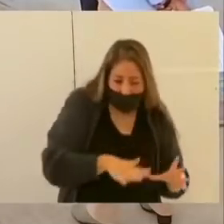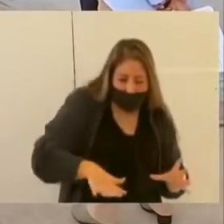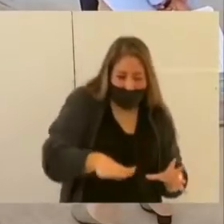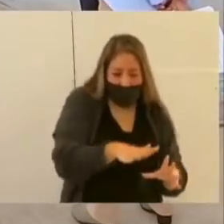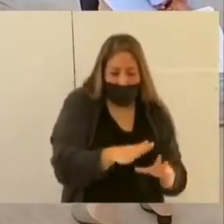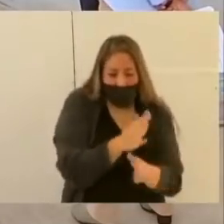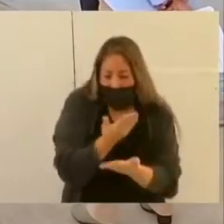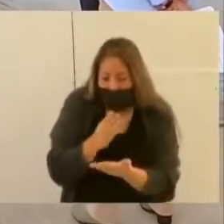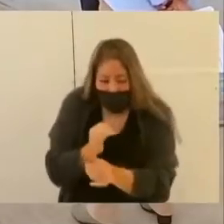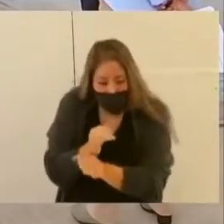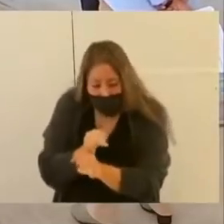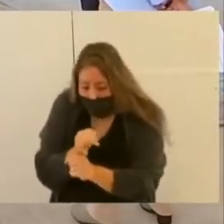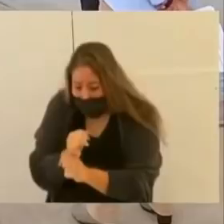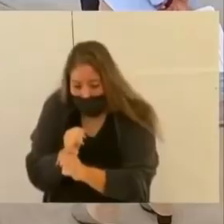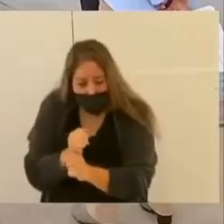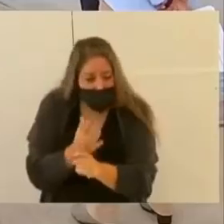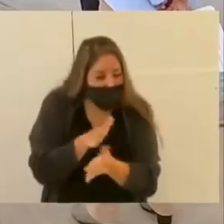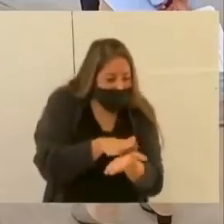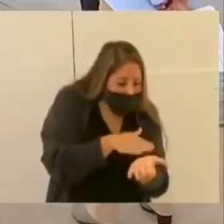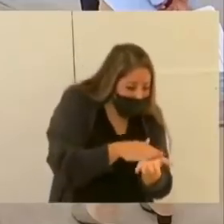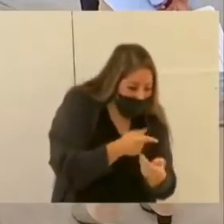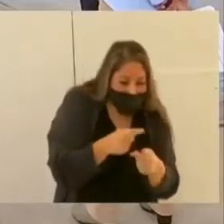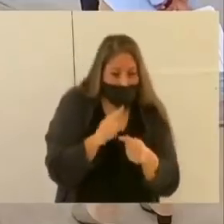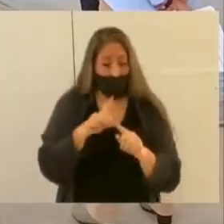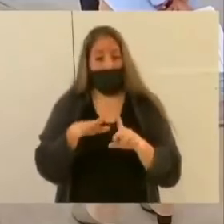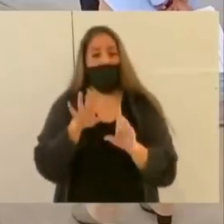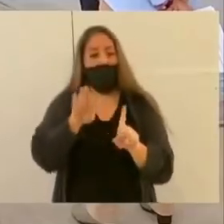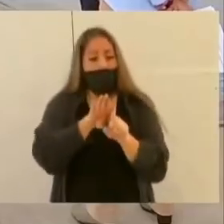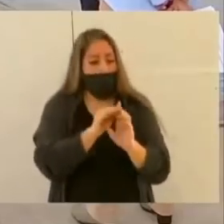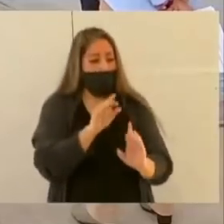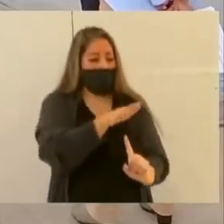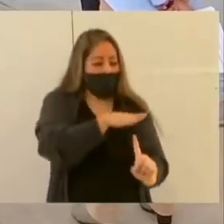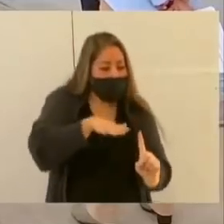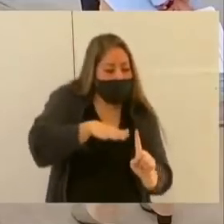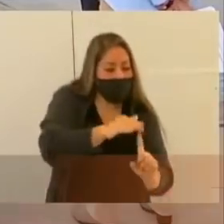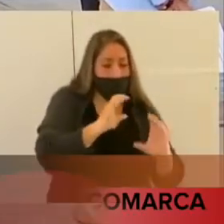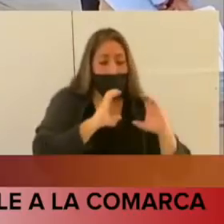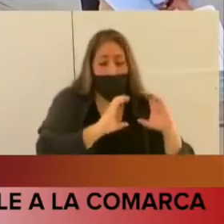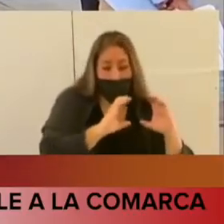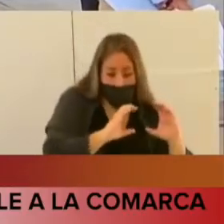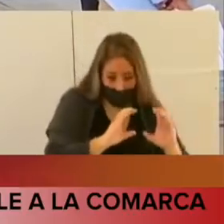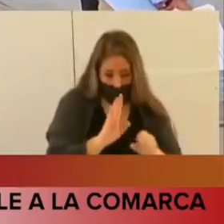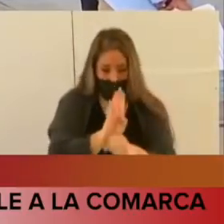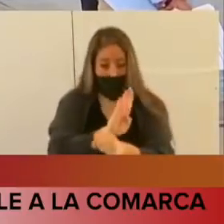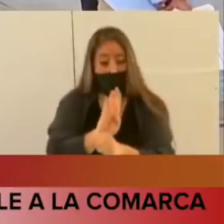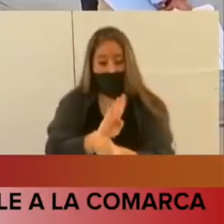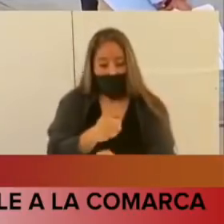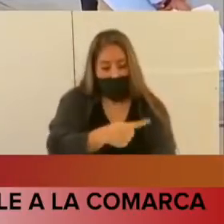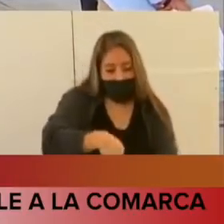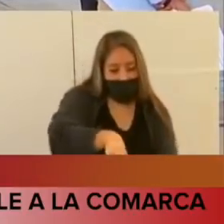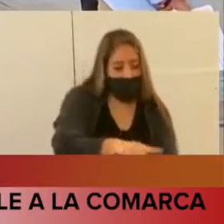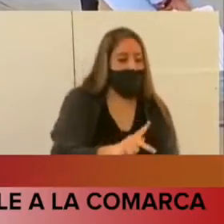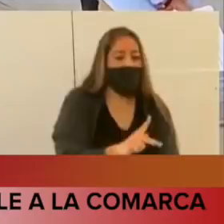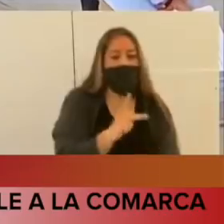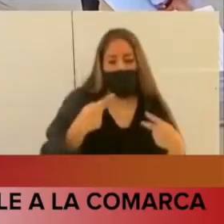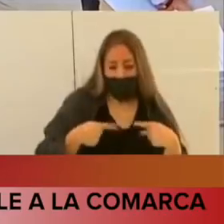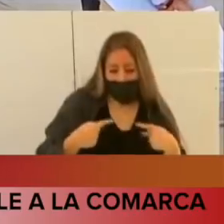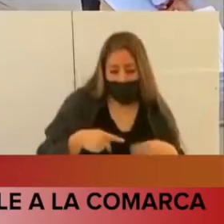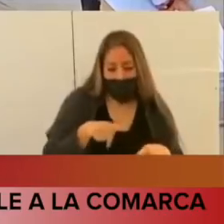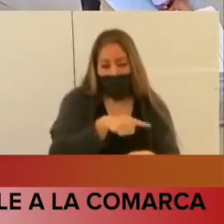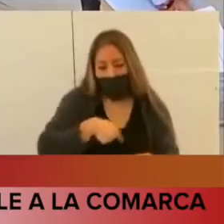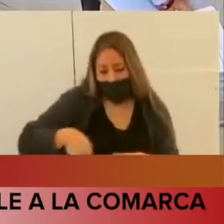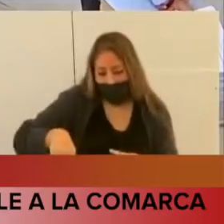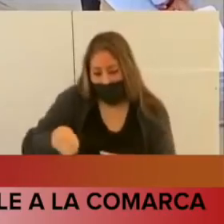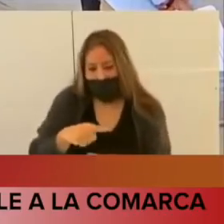hicieron los estudios de medio ambiente completos, se hicieron los estudios de costo-beneficio completos y, por supuesto,